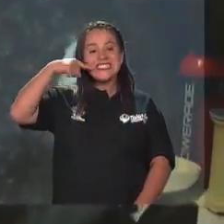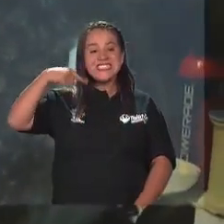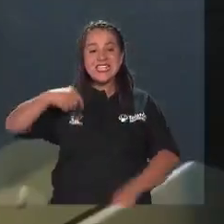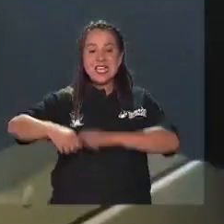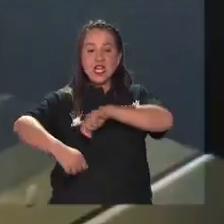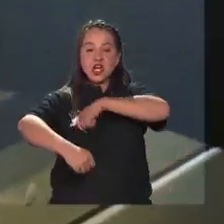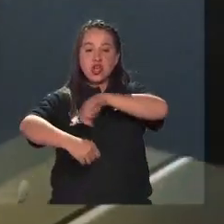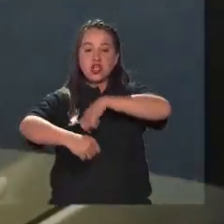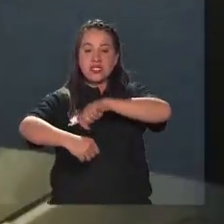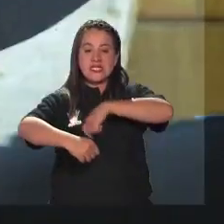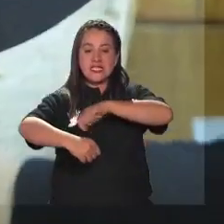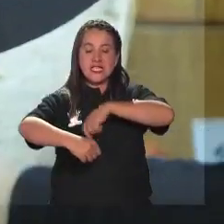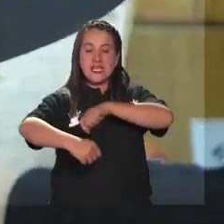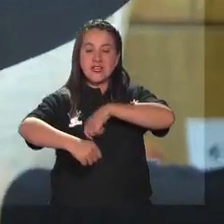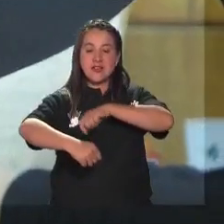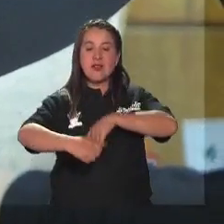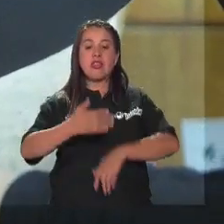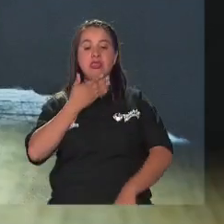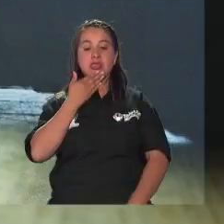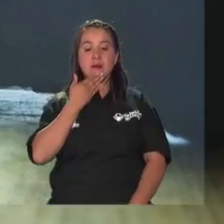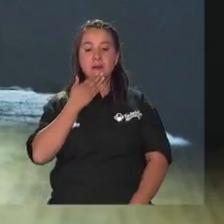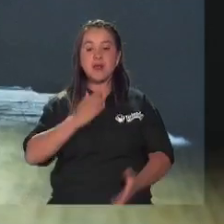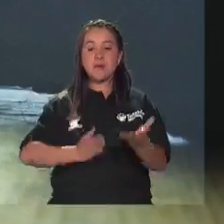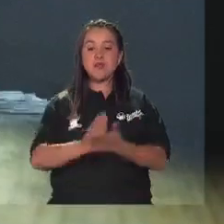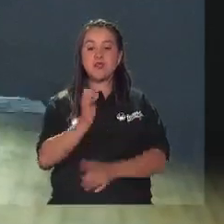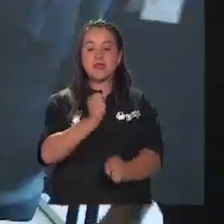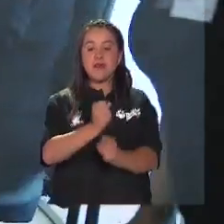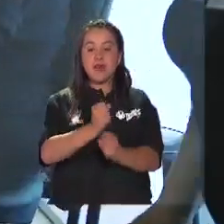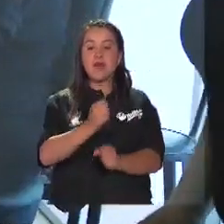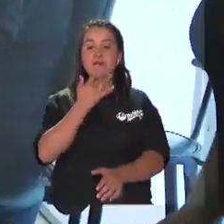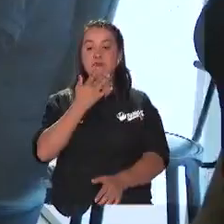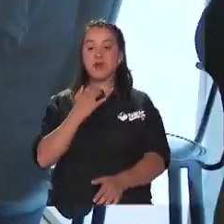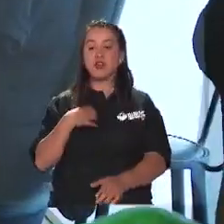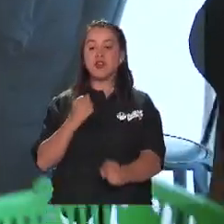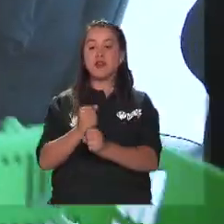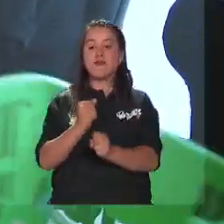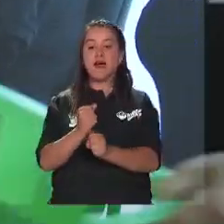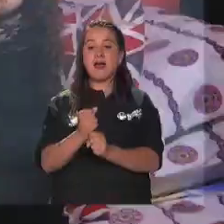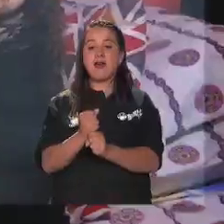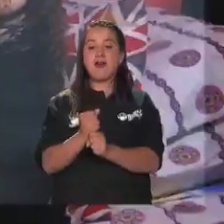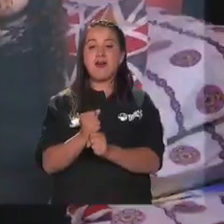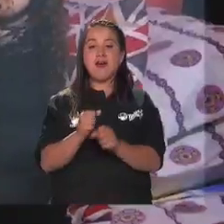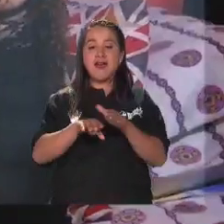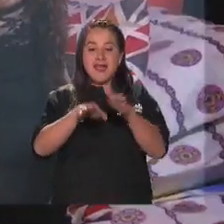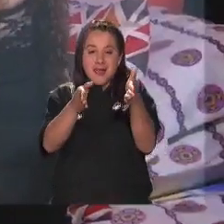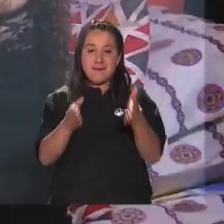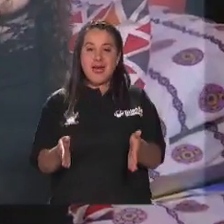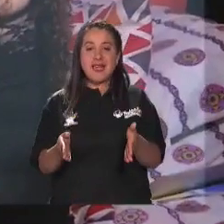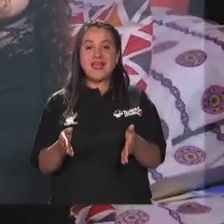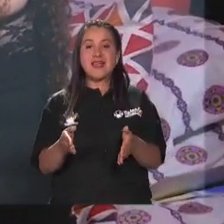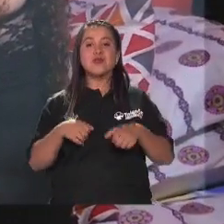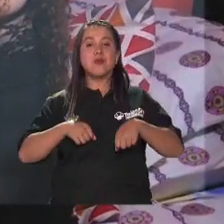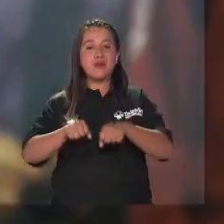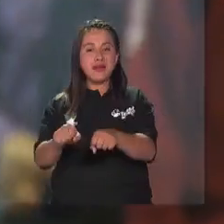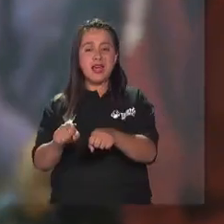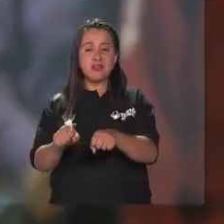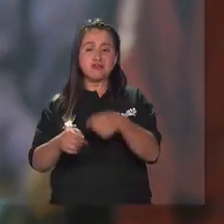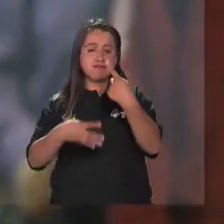cocino. También lo ocupo para trabajar porque soy empaque en un supermercado. Hago de todo.